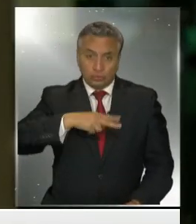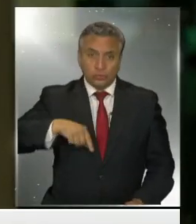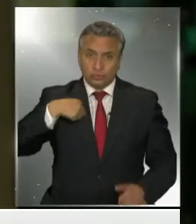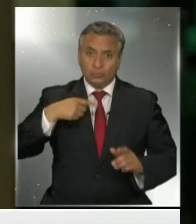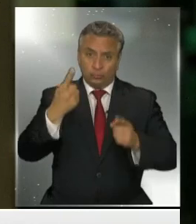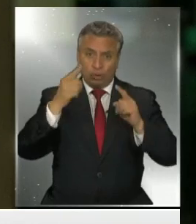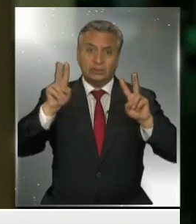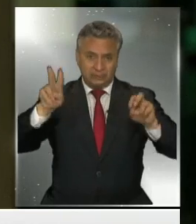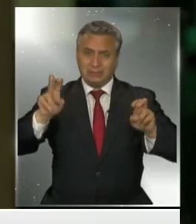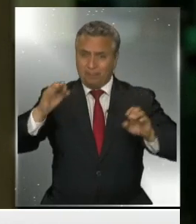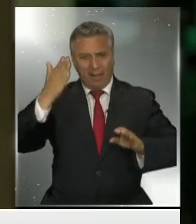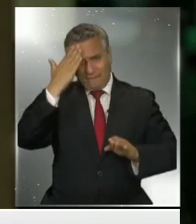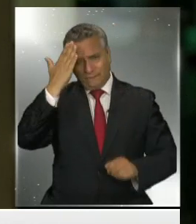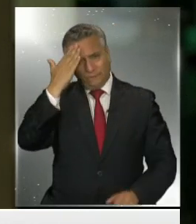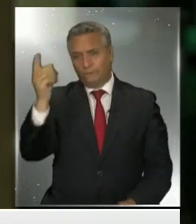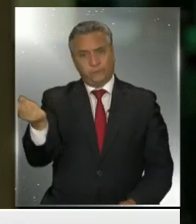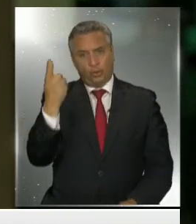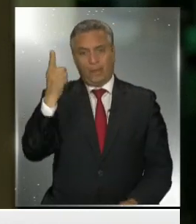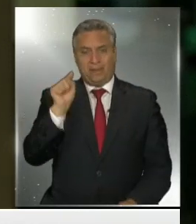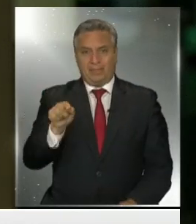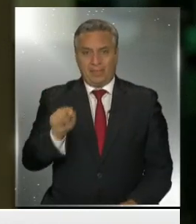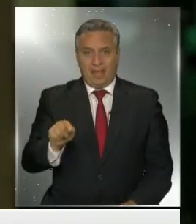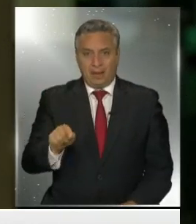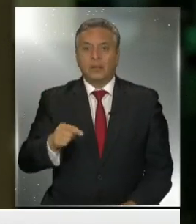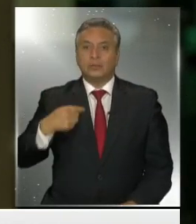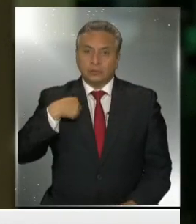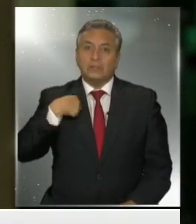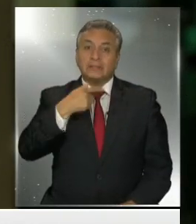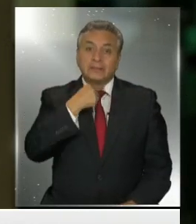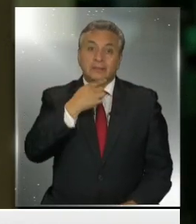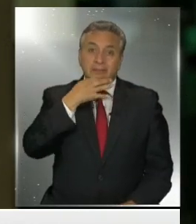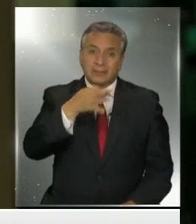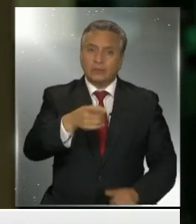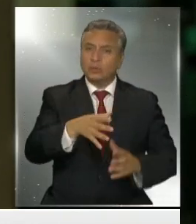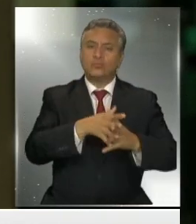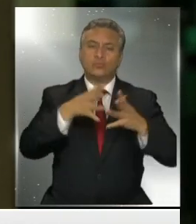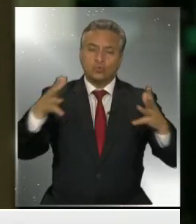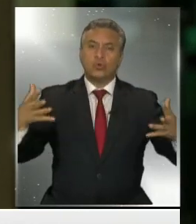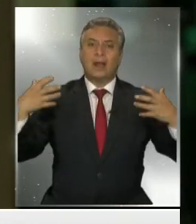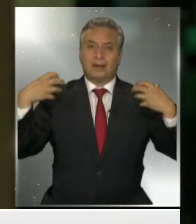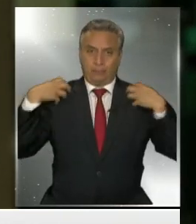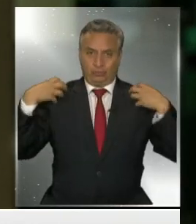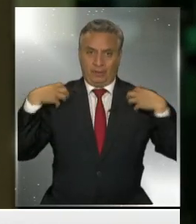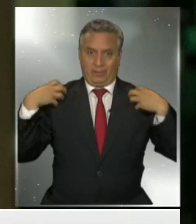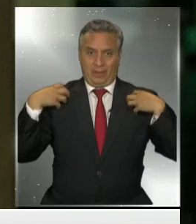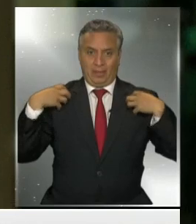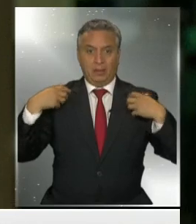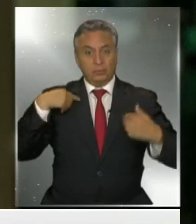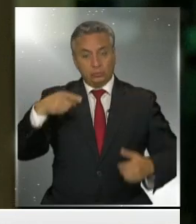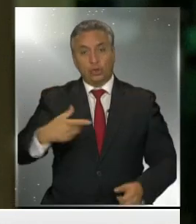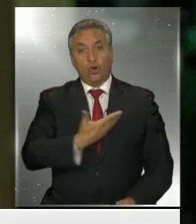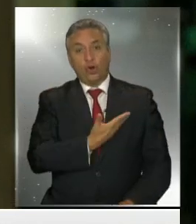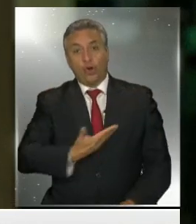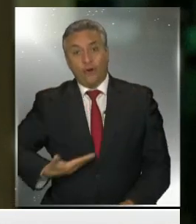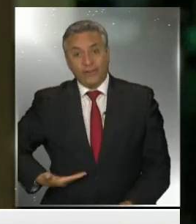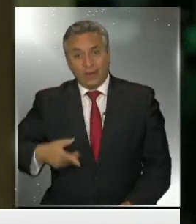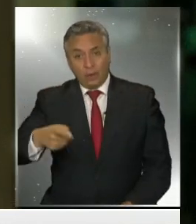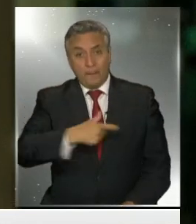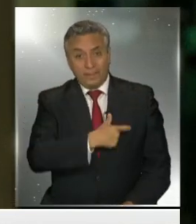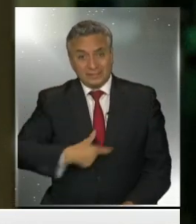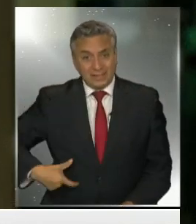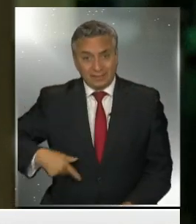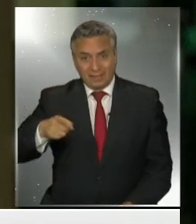fundamental sin embargo y lo quiero decir con mucha responsabilidad a mí parece que aquí el gobierno del presidente está el deber